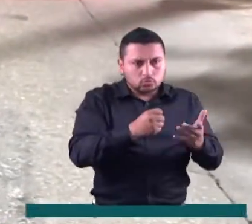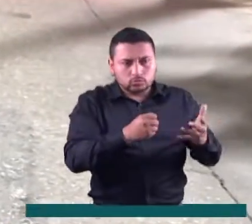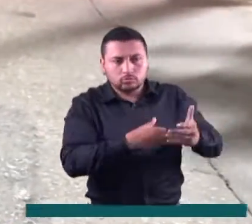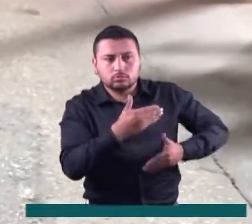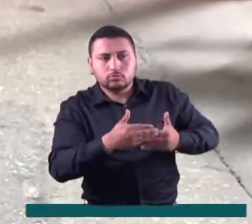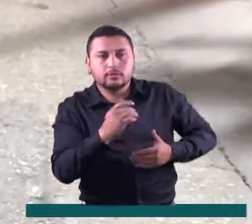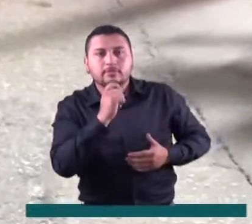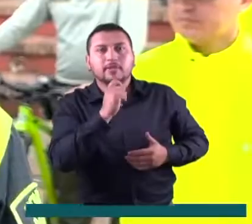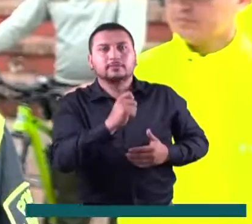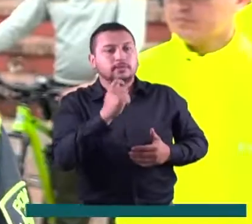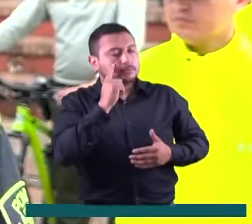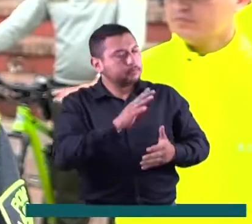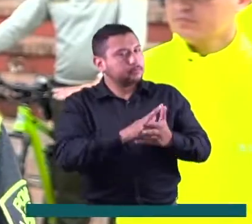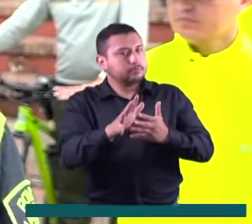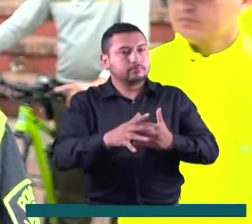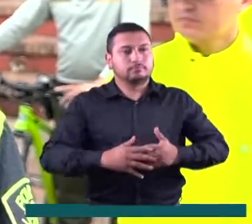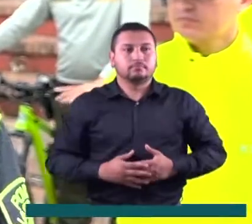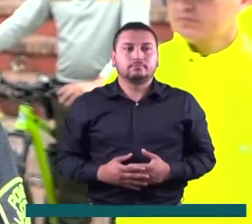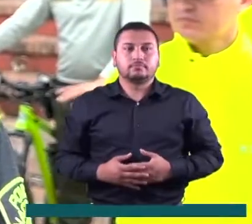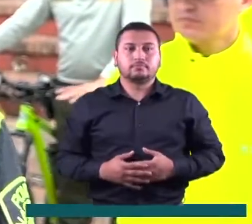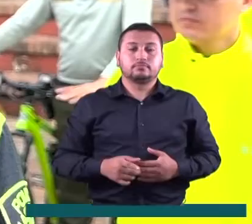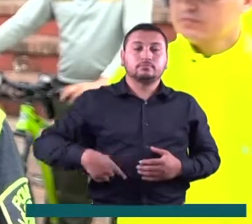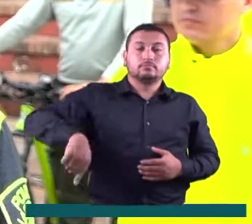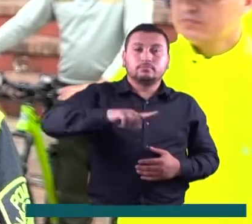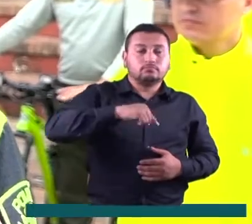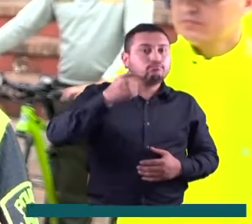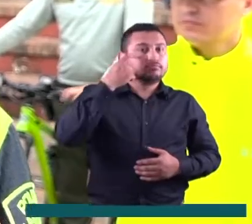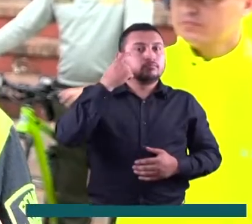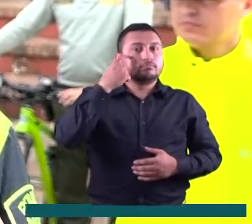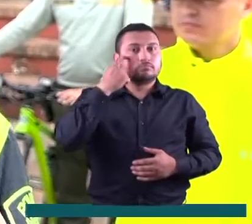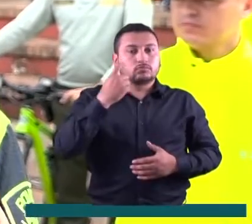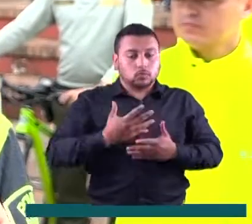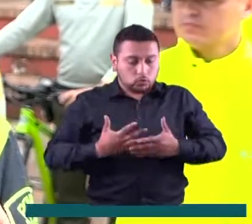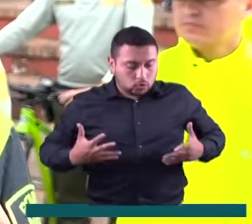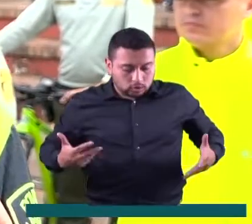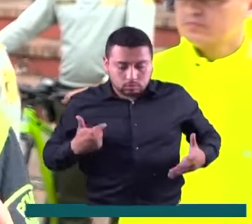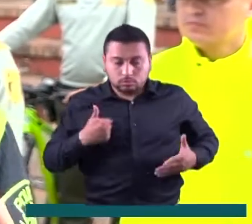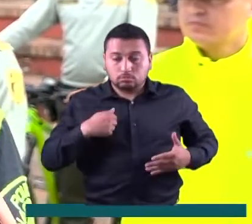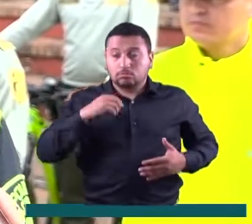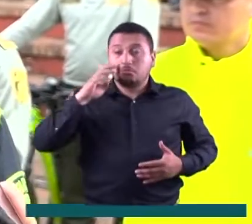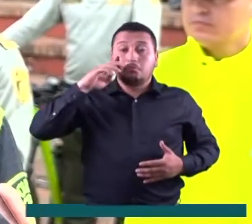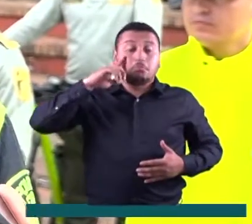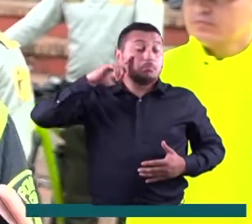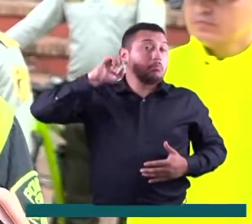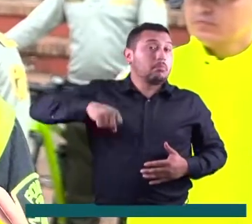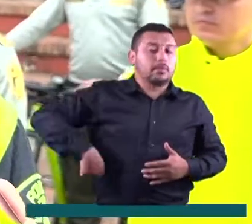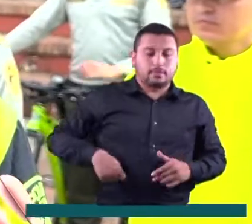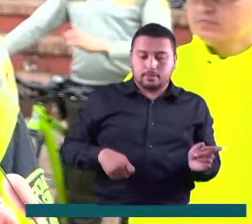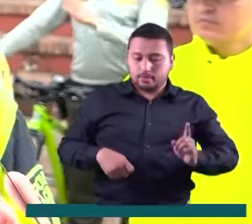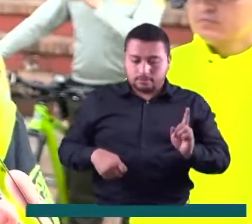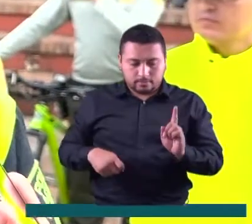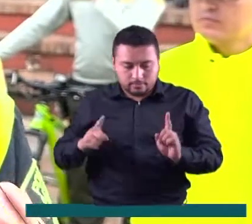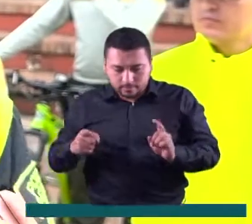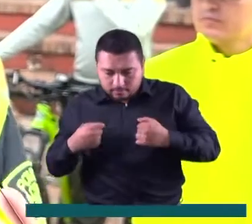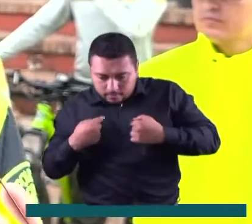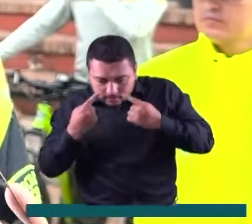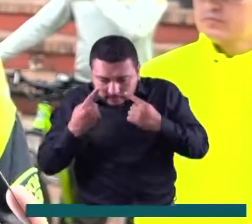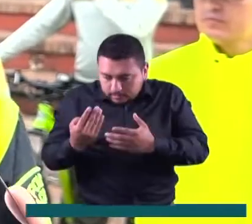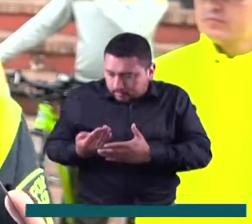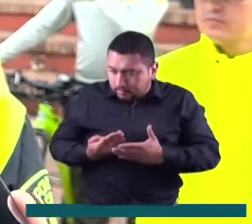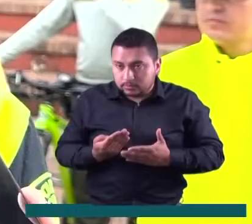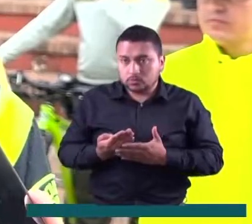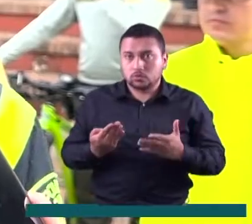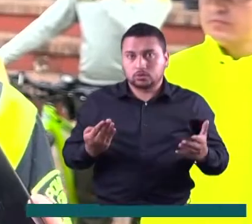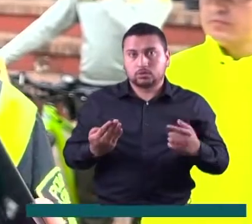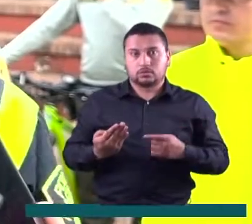de las autoridades. No descuidemos nuestros objetos de valor, ¿cierto?, en lugares donde hay alta afluencia